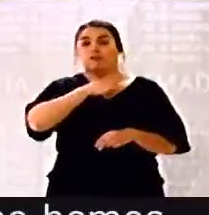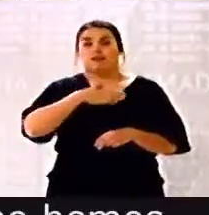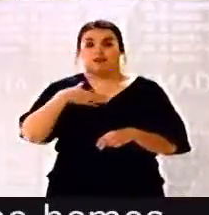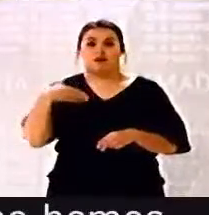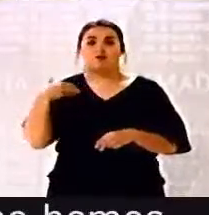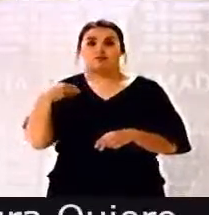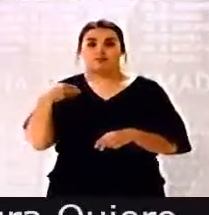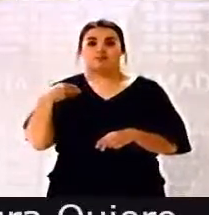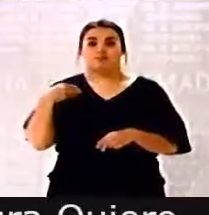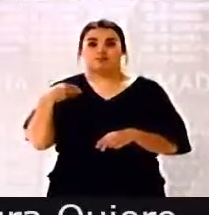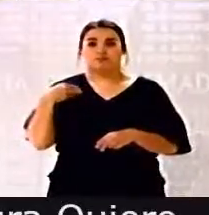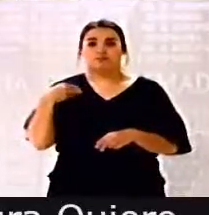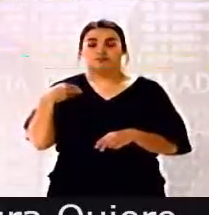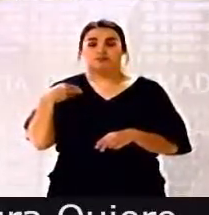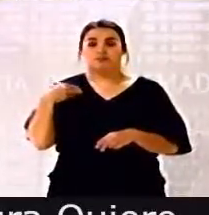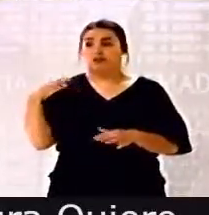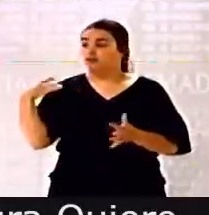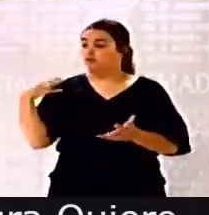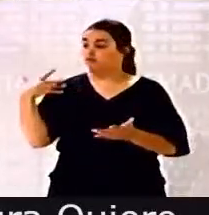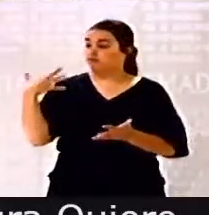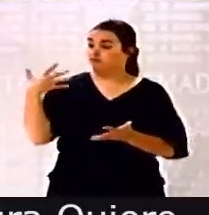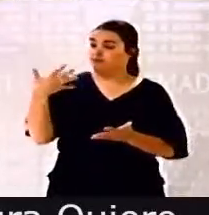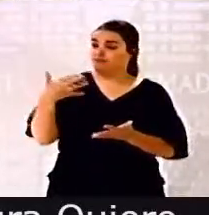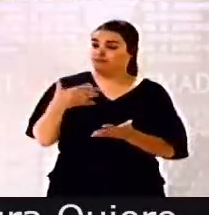que en el total del periodo